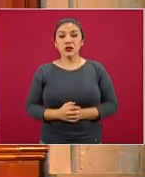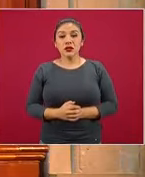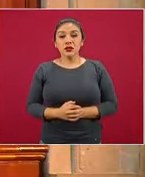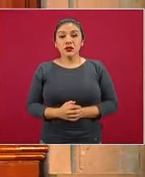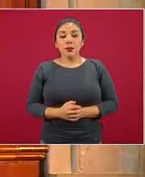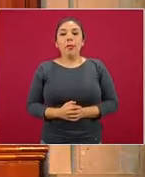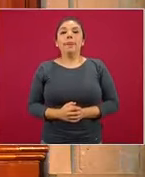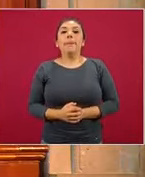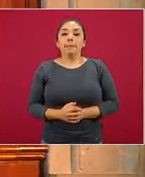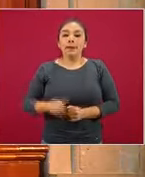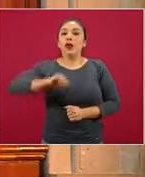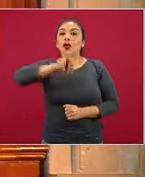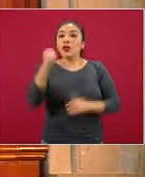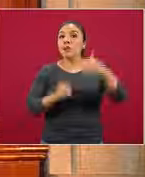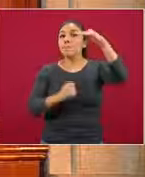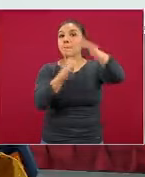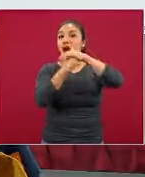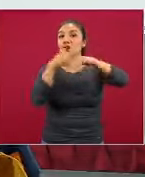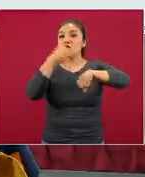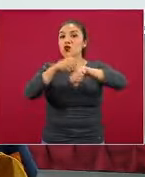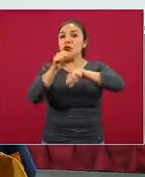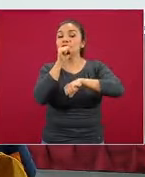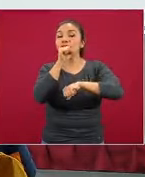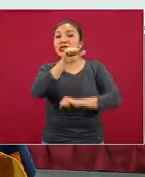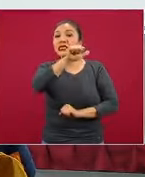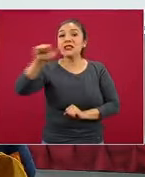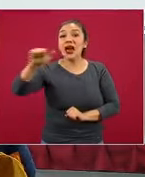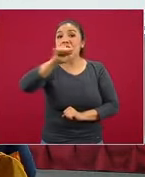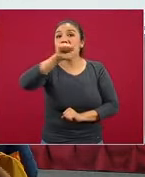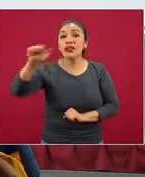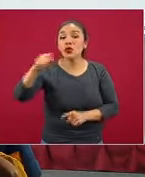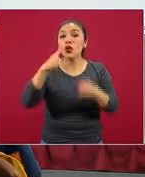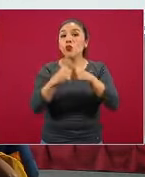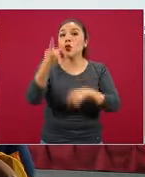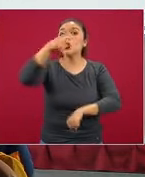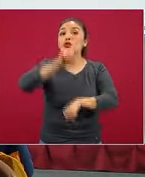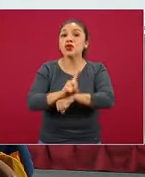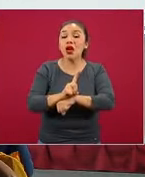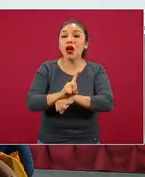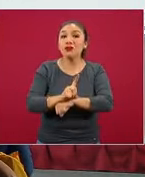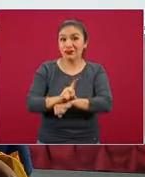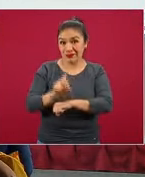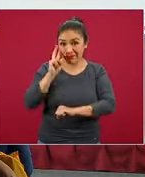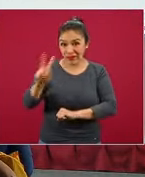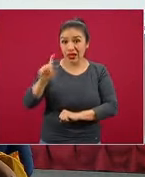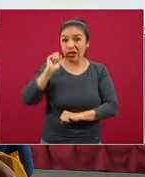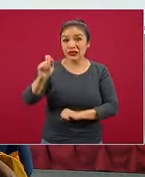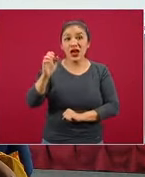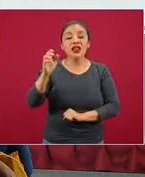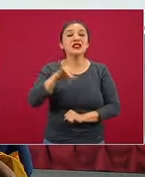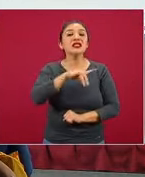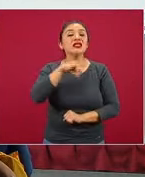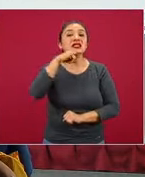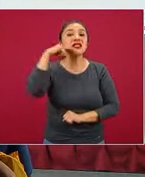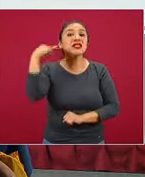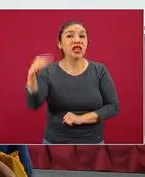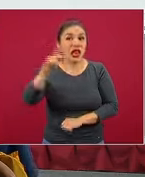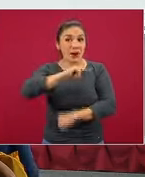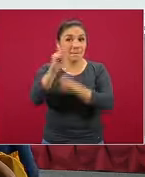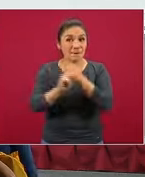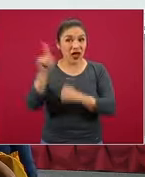Y subimos, vean, a una escala de 600, de 600 casos diarios confirmados por millón, y es precisamente Chile. Chile